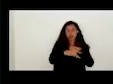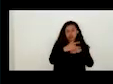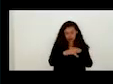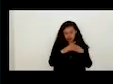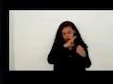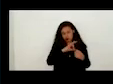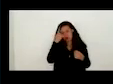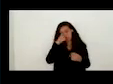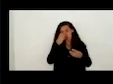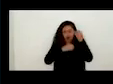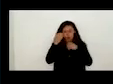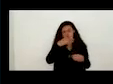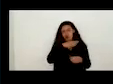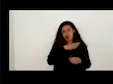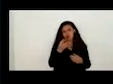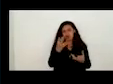de alimentación saludable.